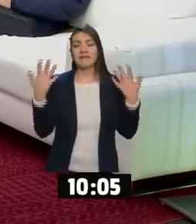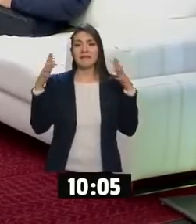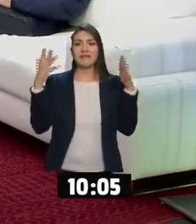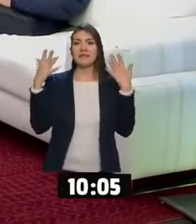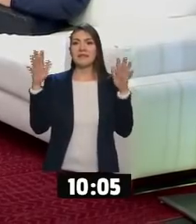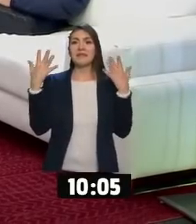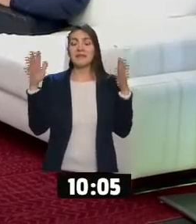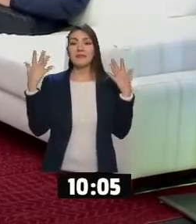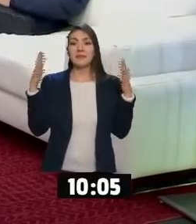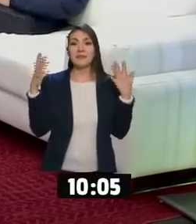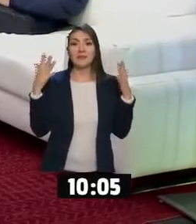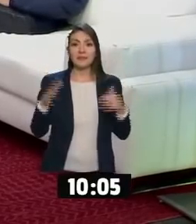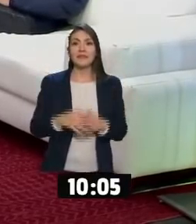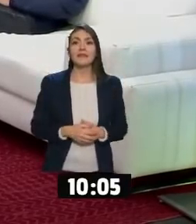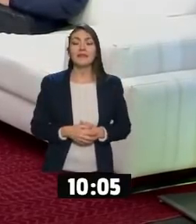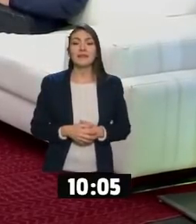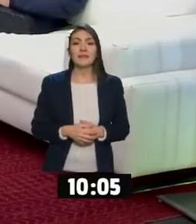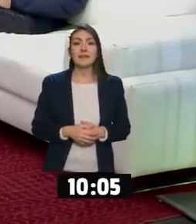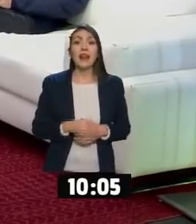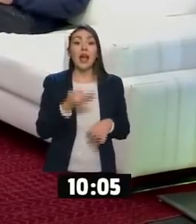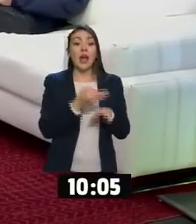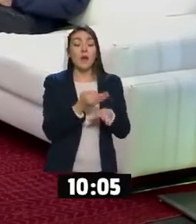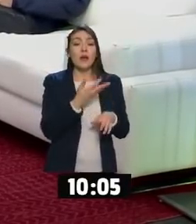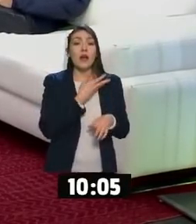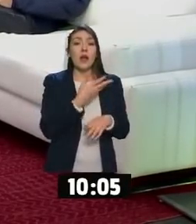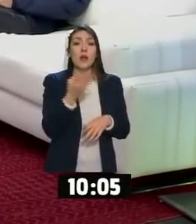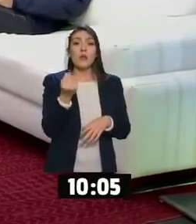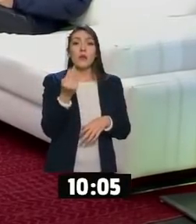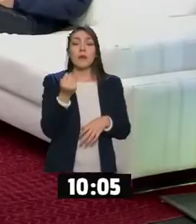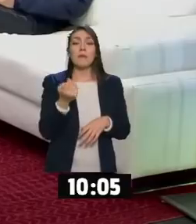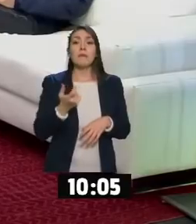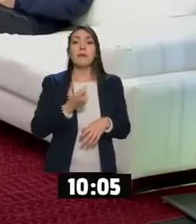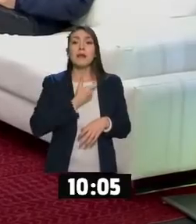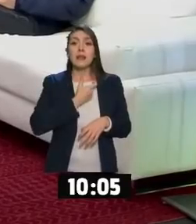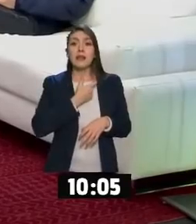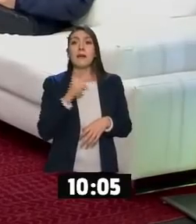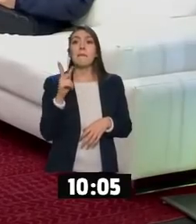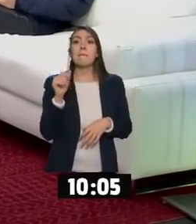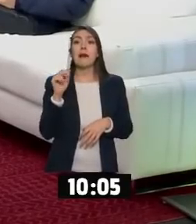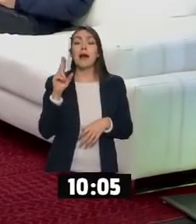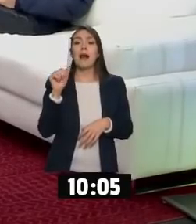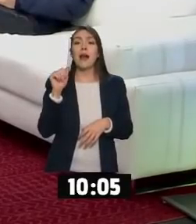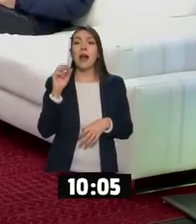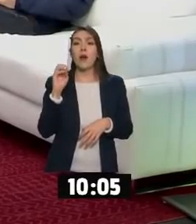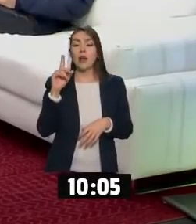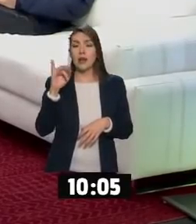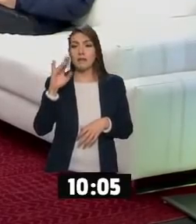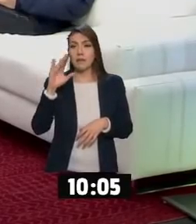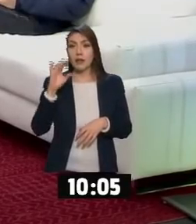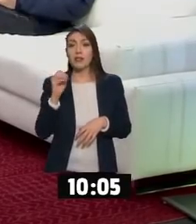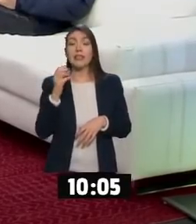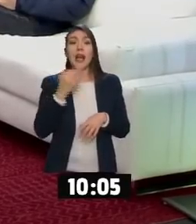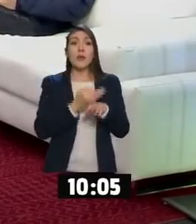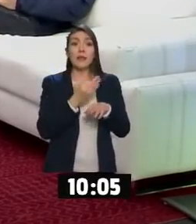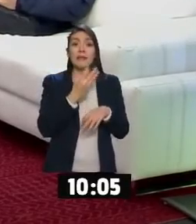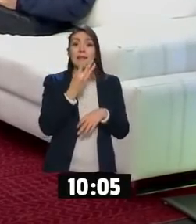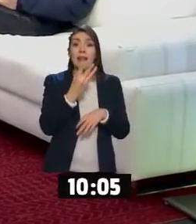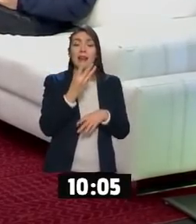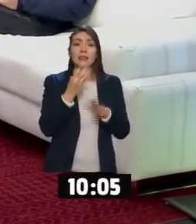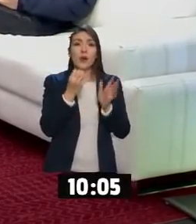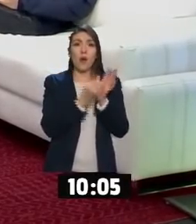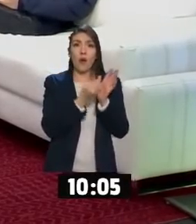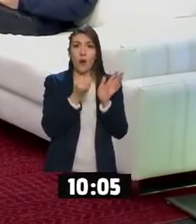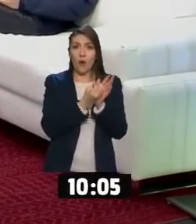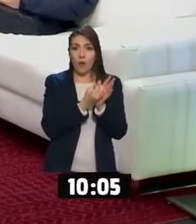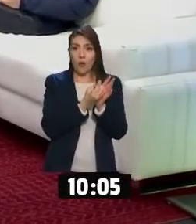y llevamos 9 medallas en los Paralímpicos. Nomás 3 de oro. 3 de oro. Para que luego hablemos de eso y contra todo